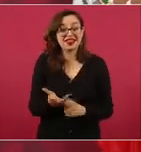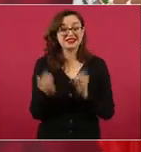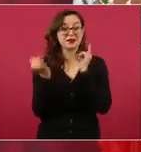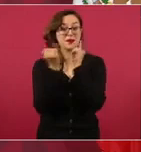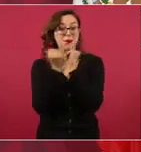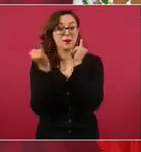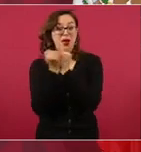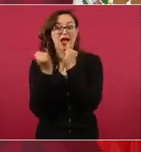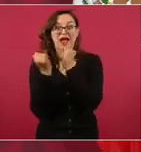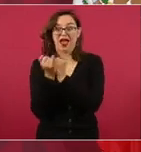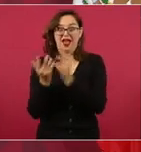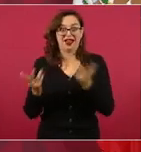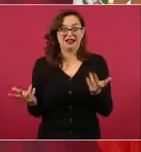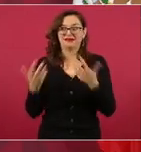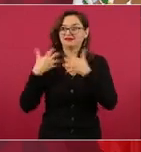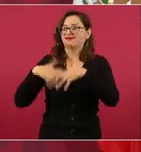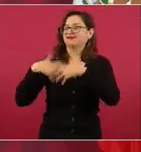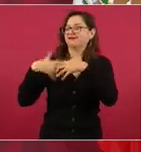Contar con una